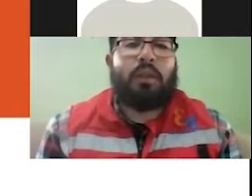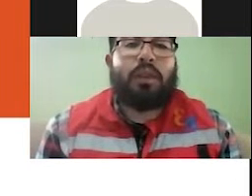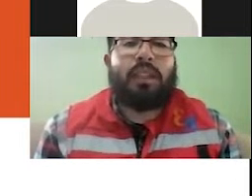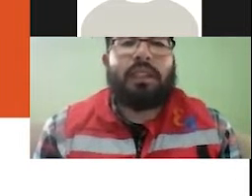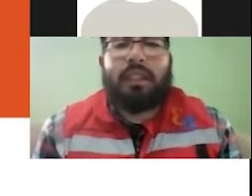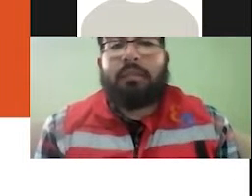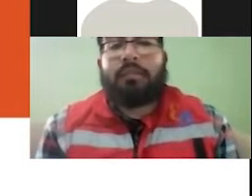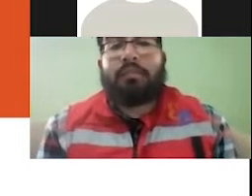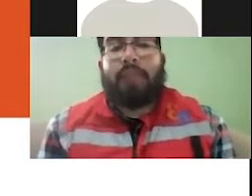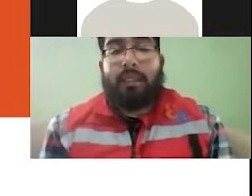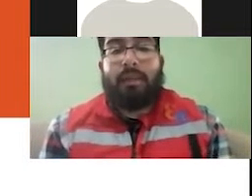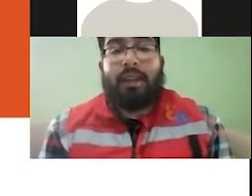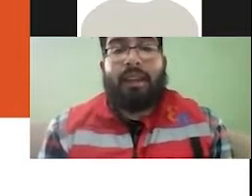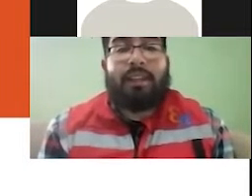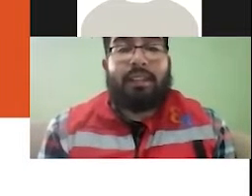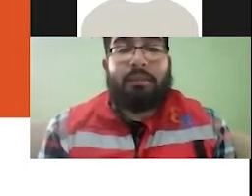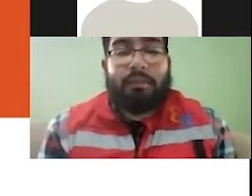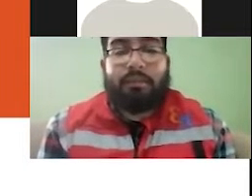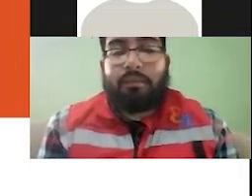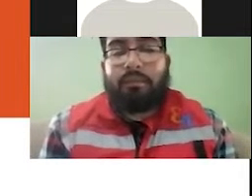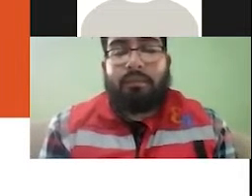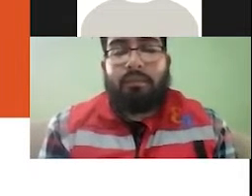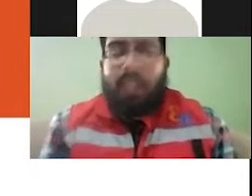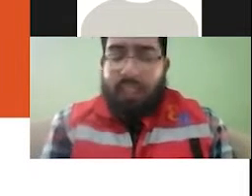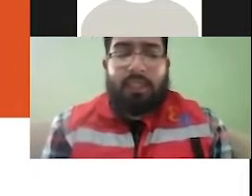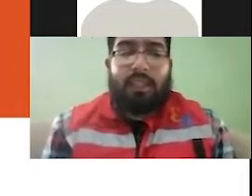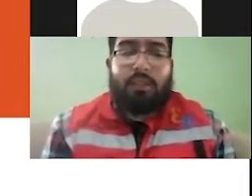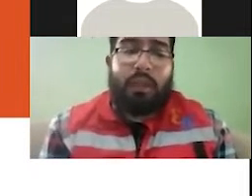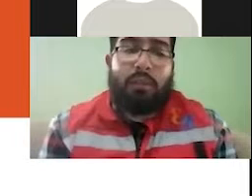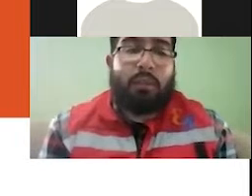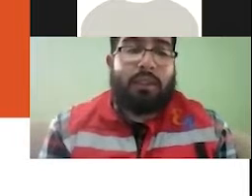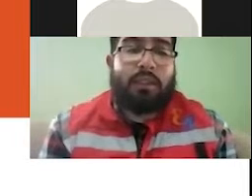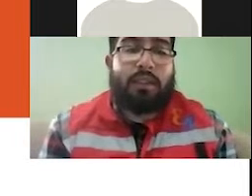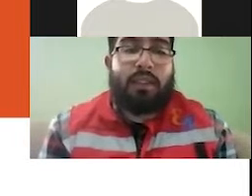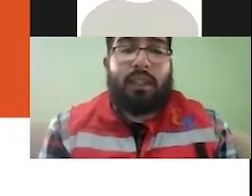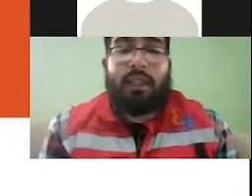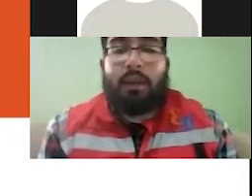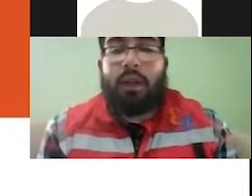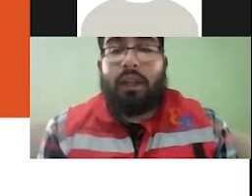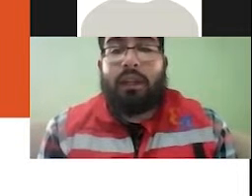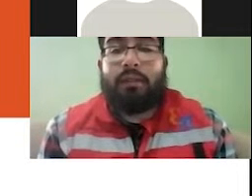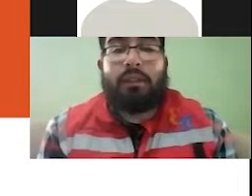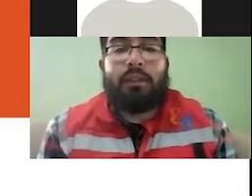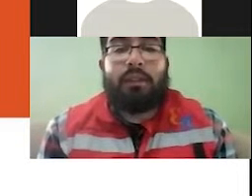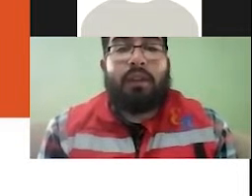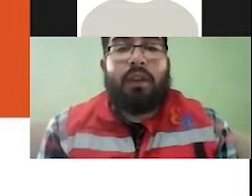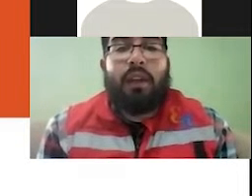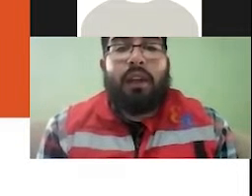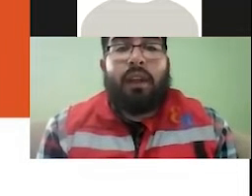como policías, para saber qué hacer. Y en este caso, por ejemplo, pues es evacuar el